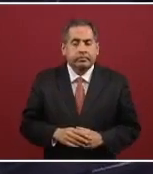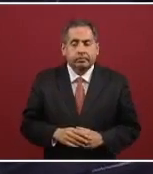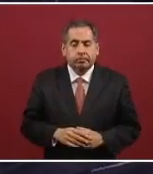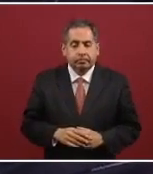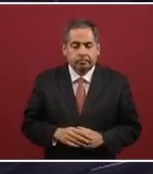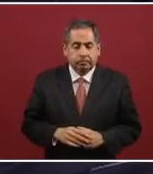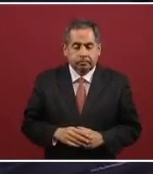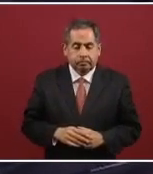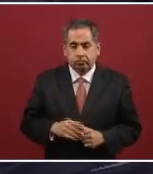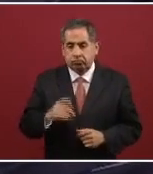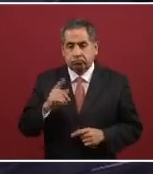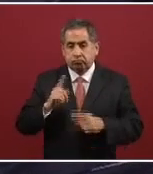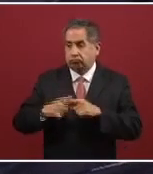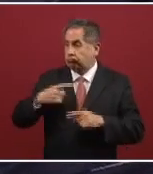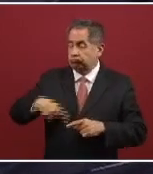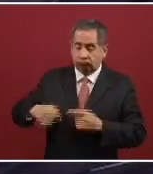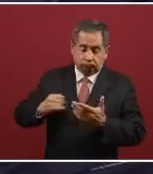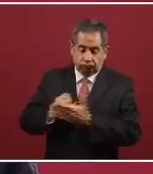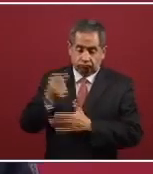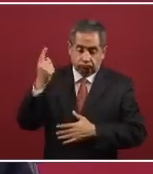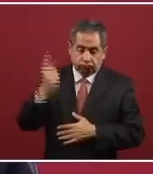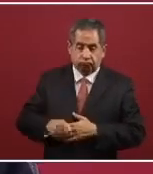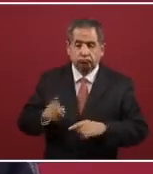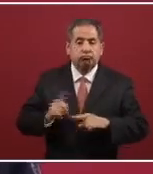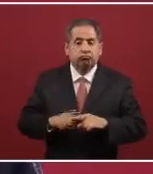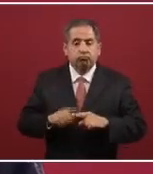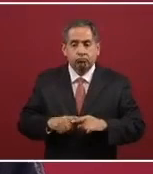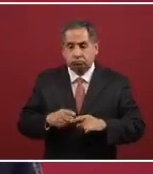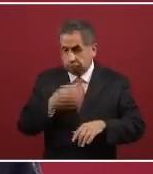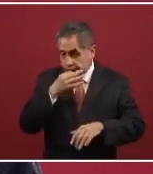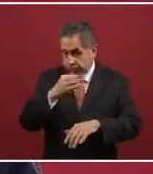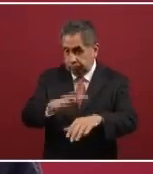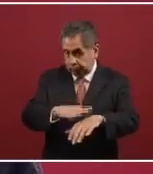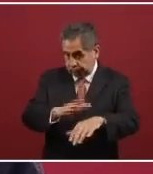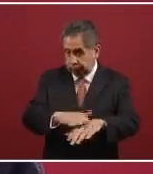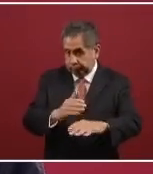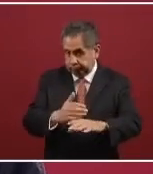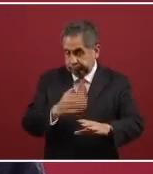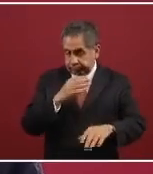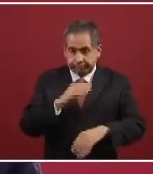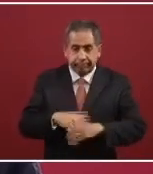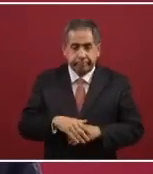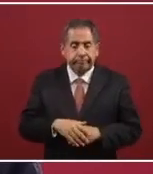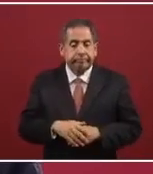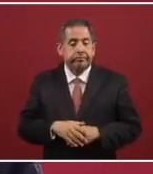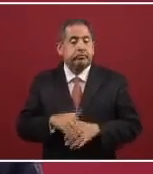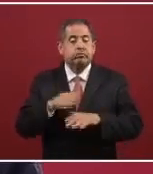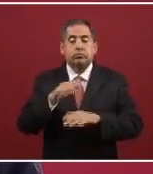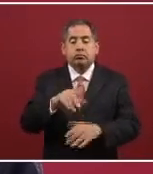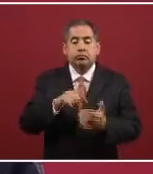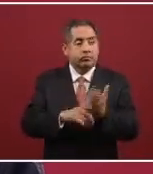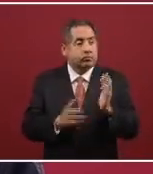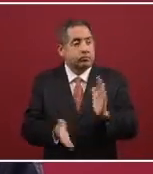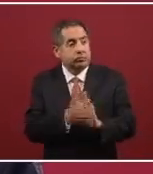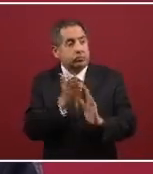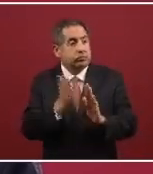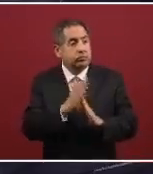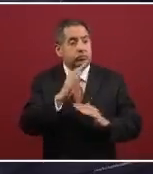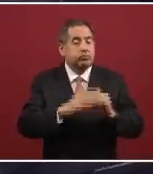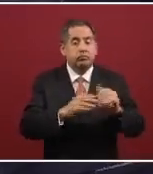una decisión que se las adelanto. Todo lo que tiene que ver con construcción de